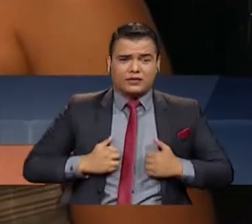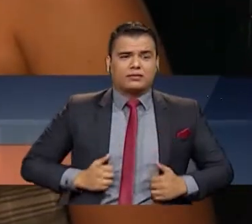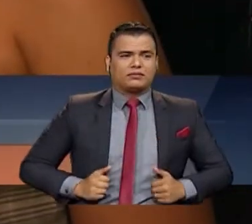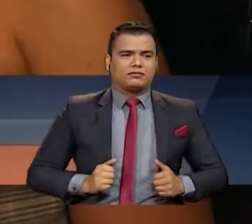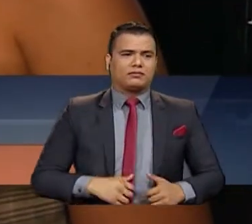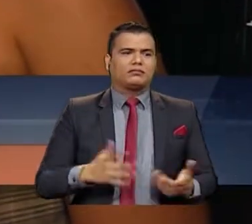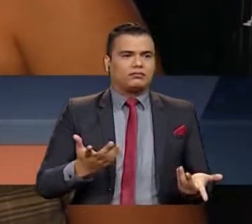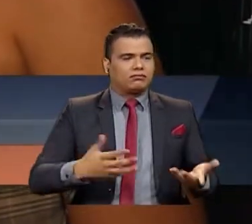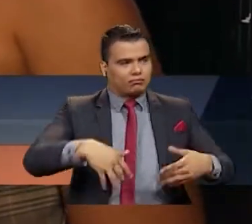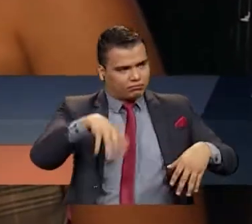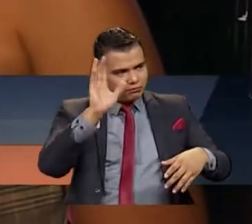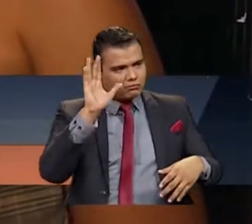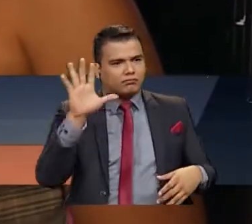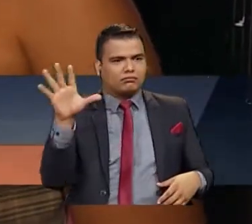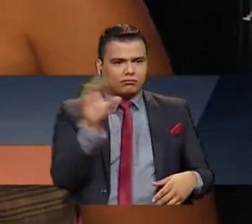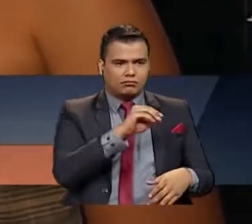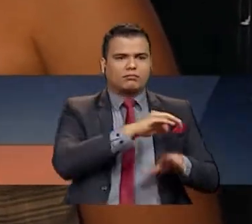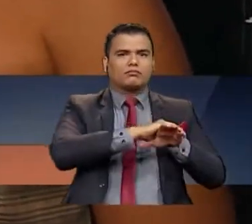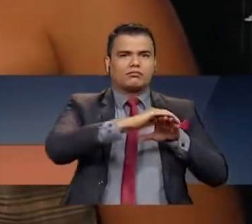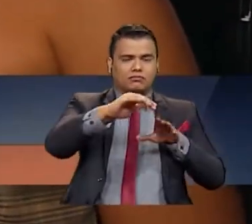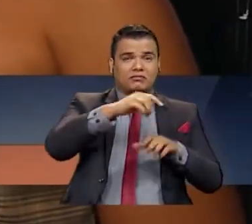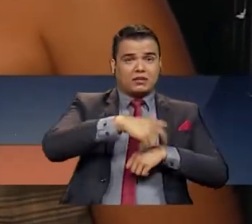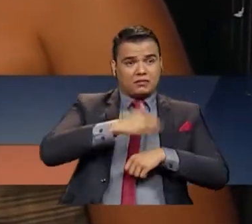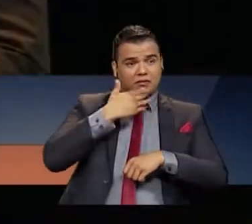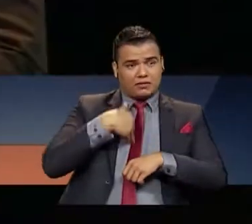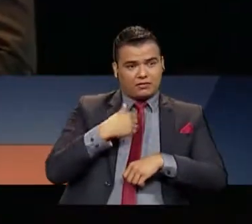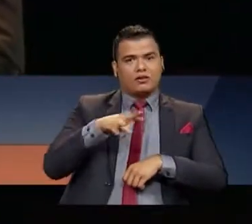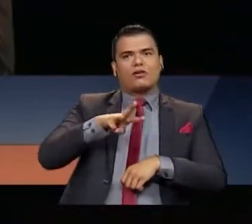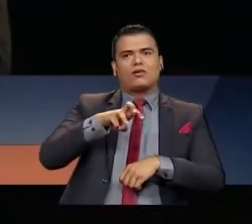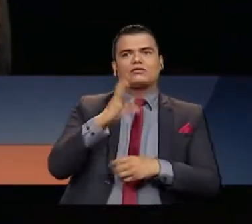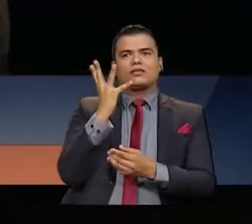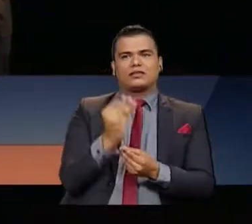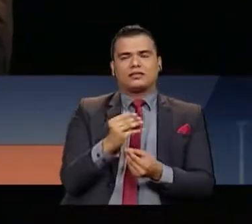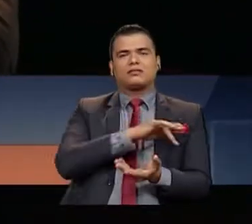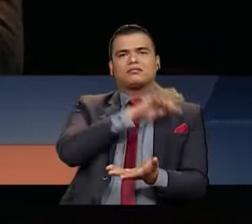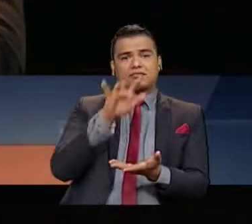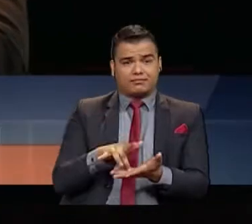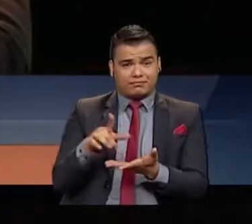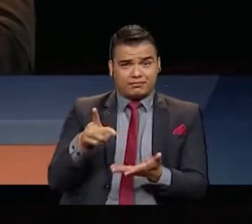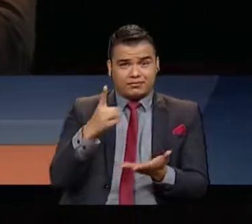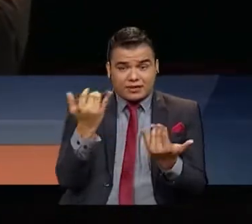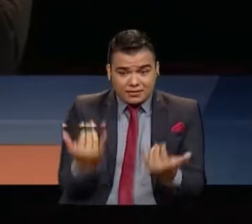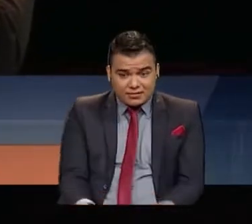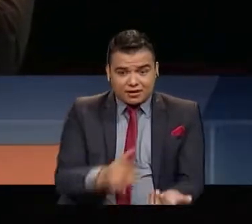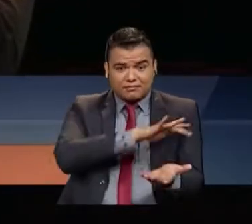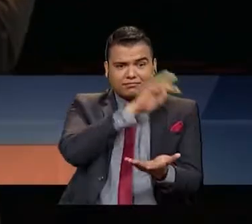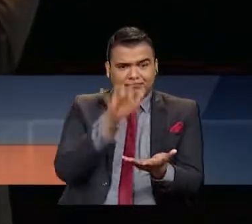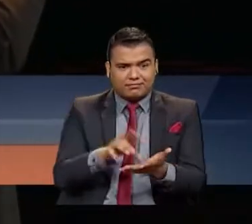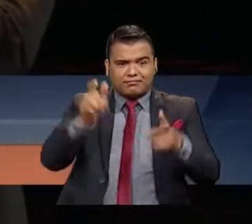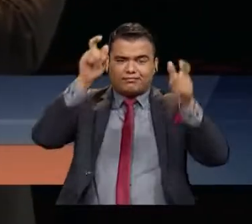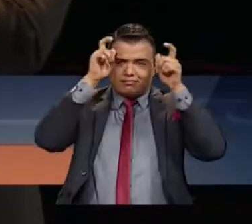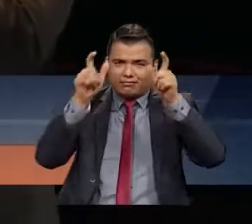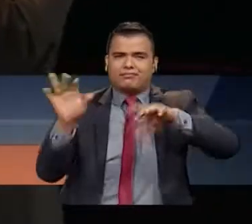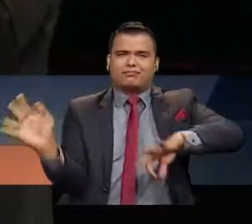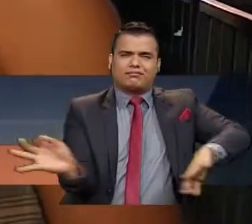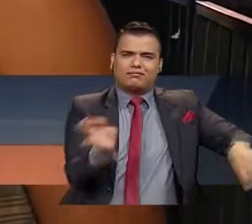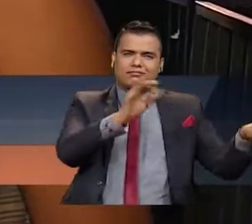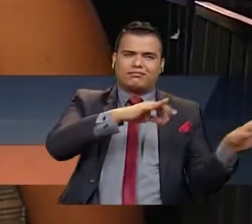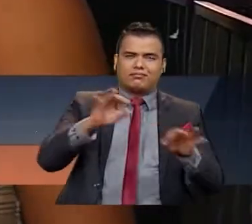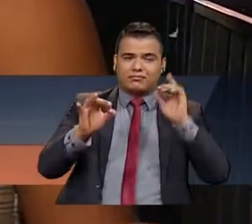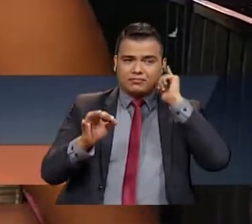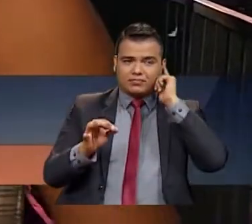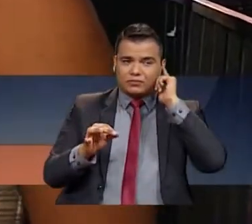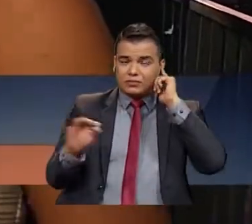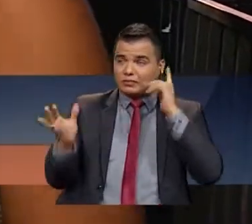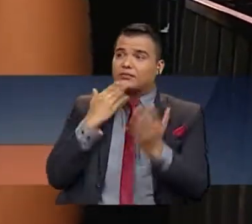Por supuesto que no, los invitamos que tienen tiempo, quedan 8 artistas, así es que los esperamos ya mismo aquí en la Plaza de Toros de Cali.